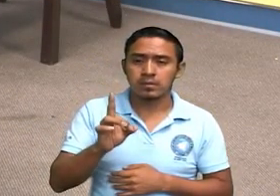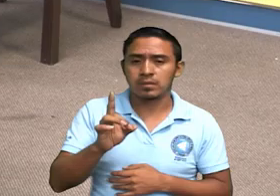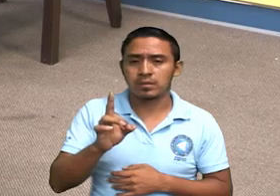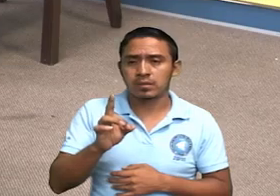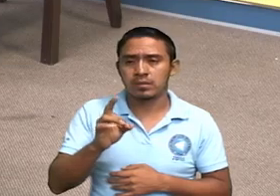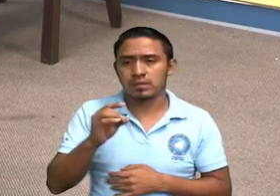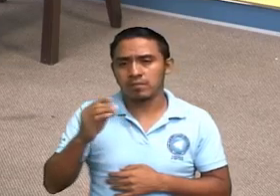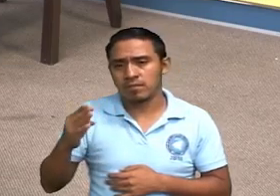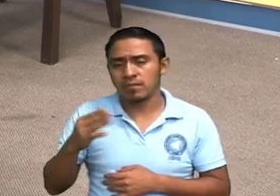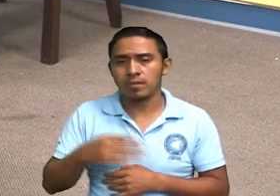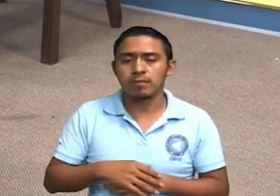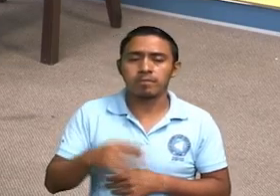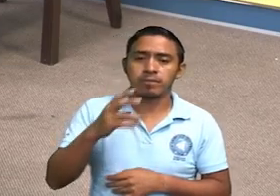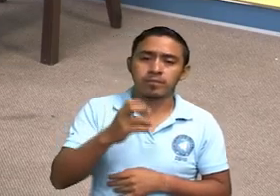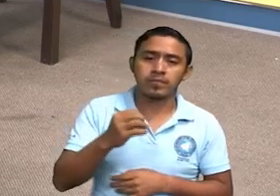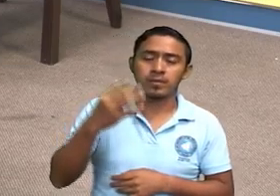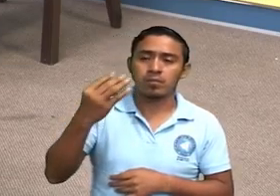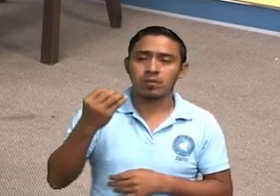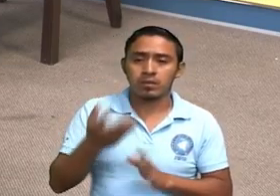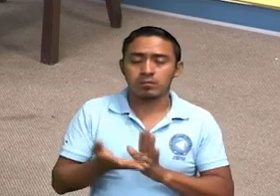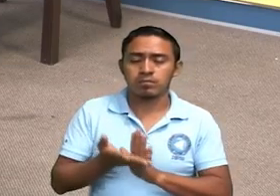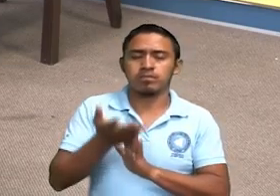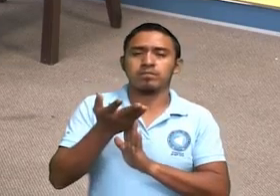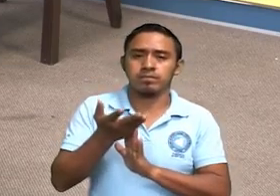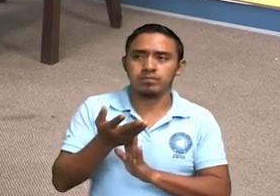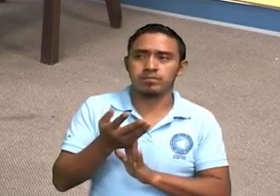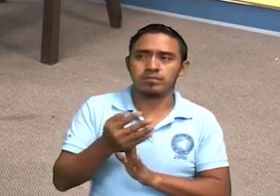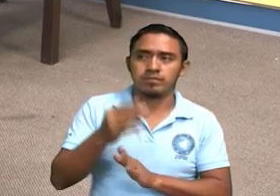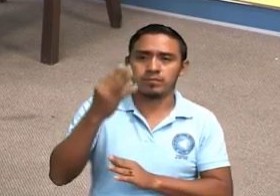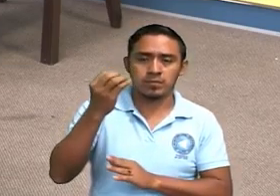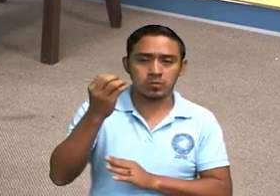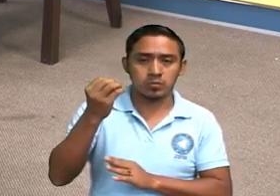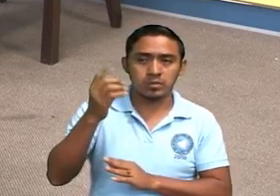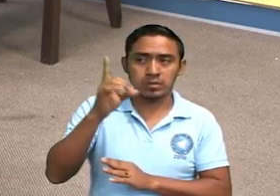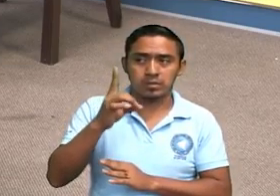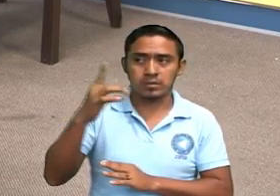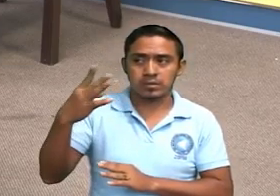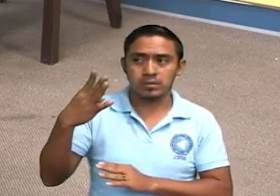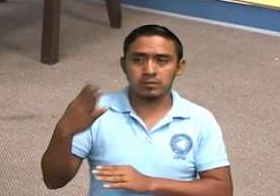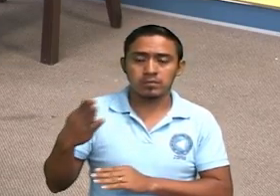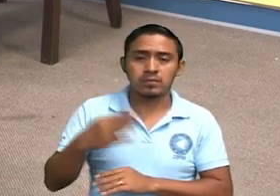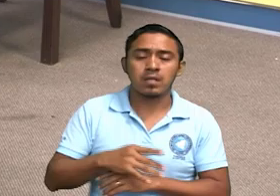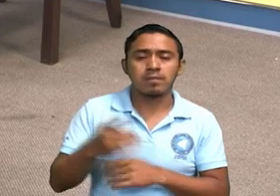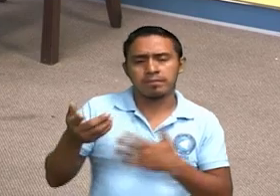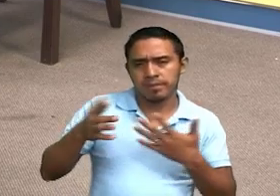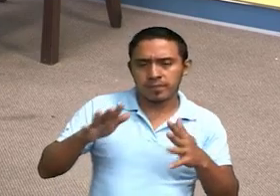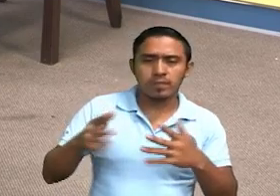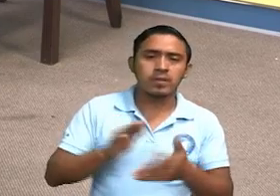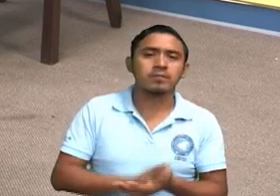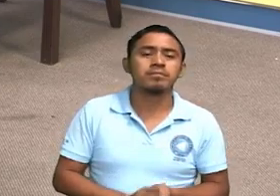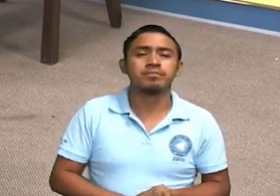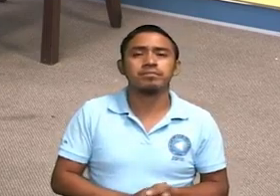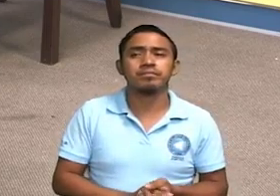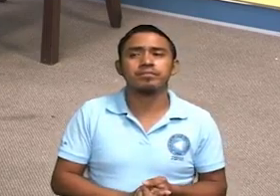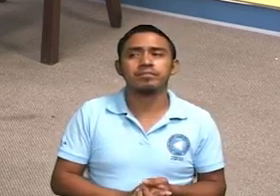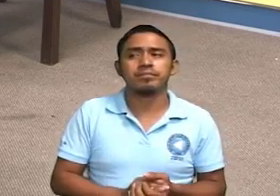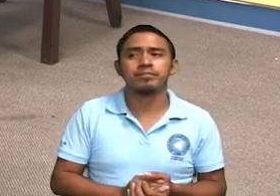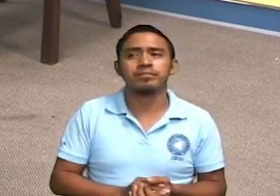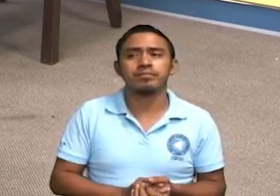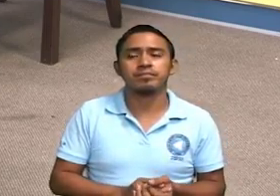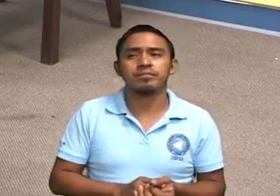un poco más, ya hay que llegar a subir hasta 40 decibeles, pues entonces es un algo moderado, y si es